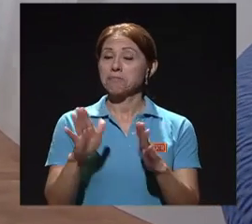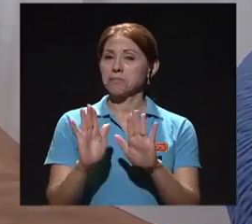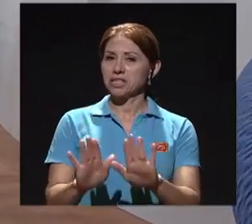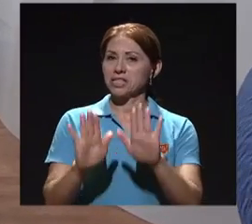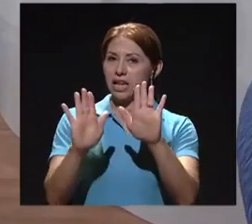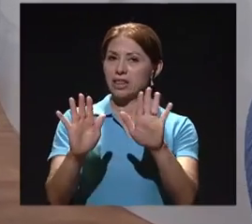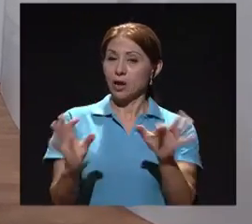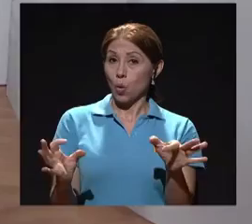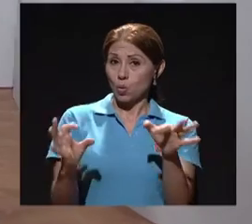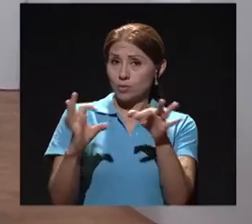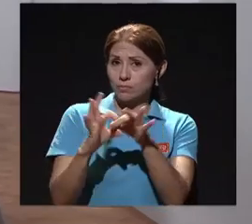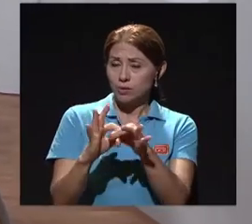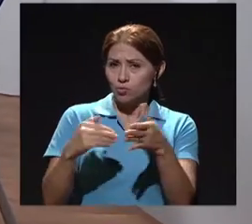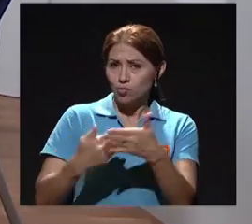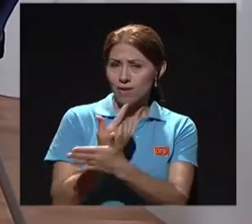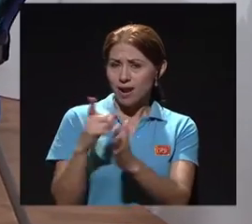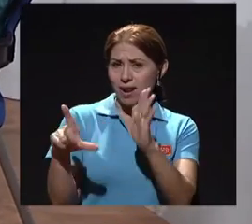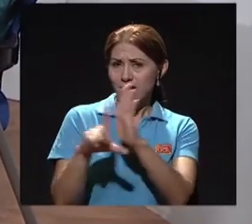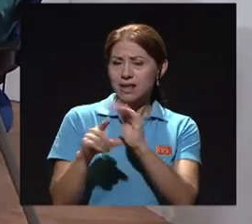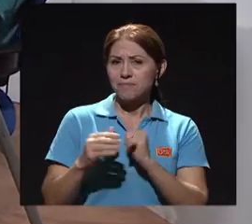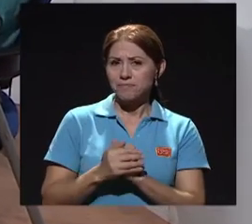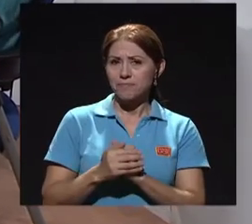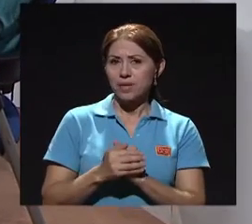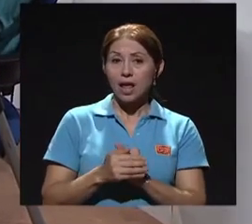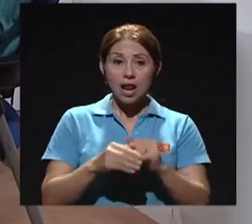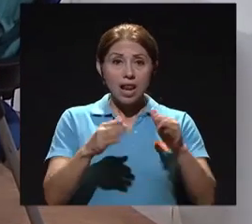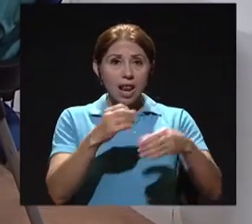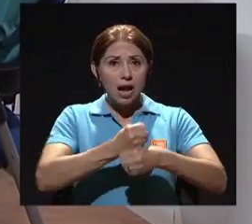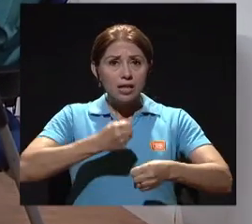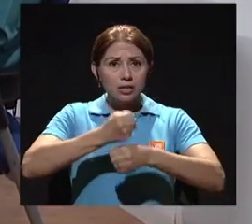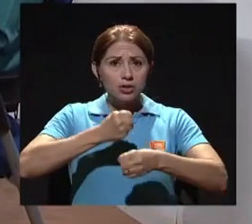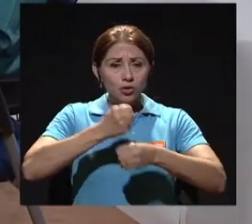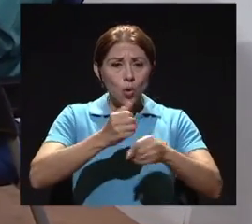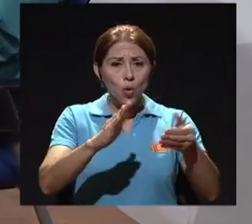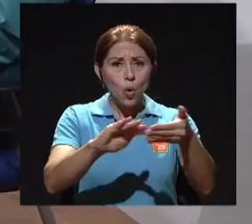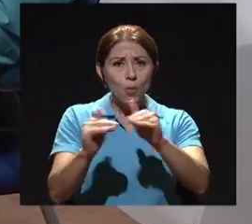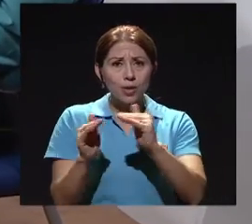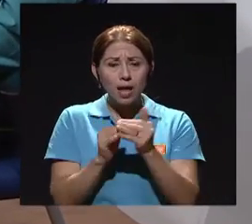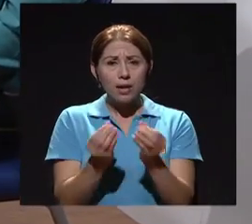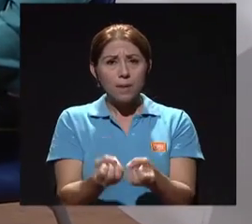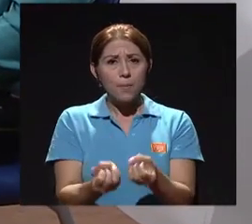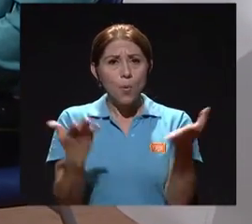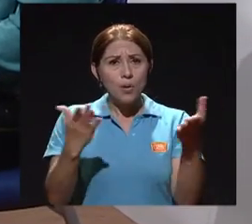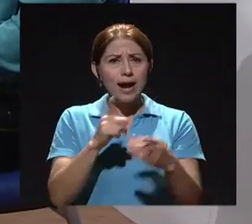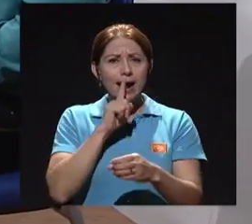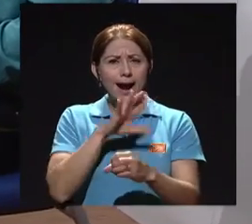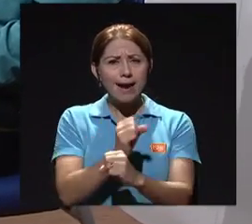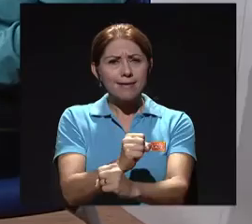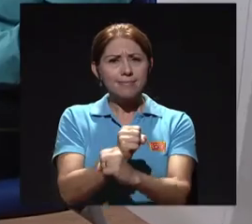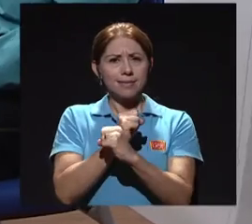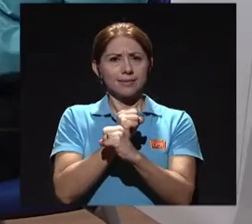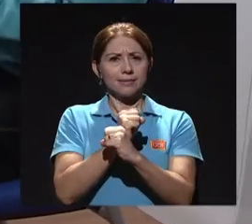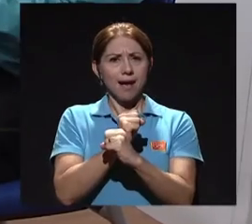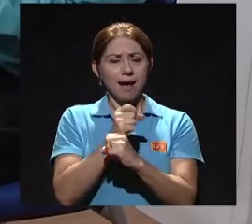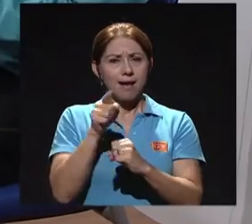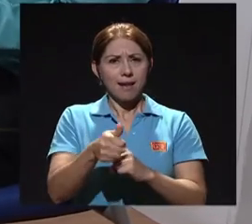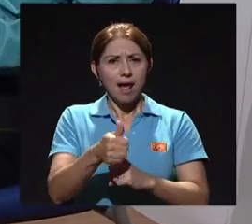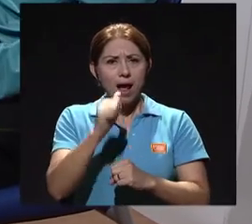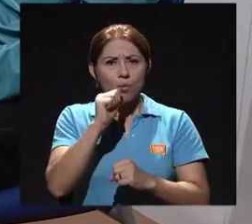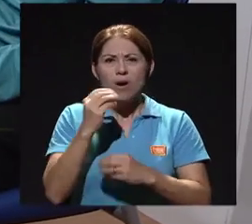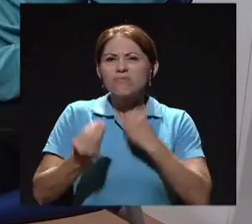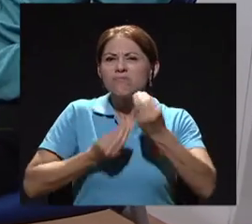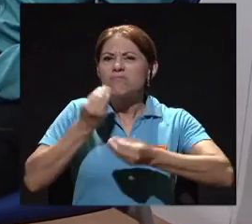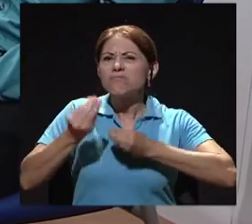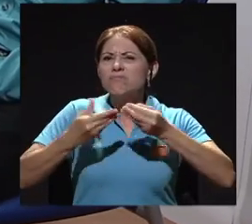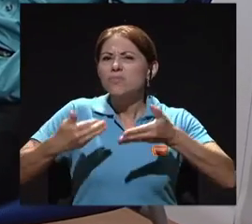nueva ley garantiza la misión comunitaria y pública del agua cuál es la perspectiva de ustedes con respecto a